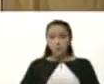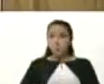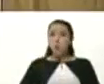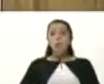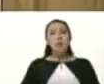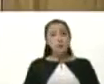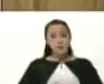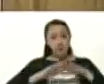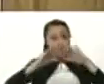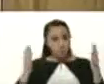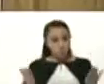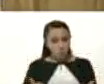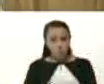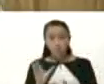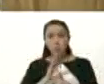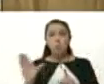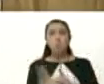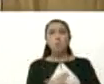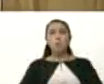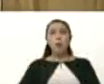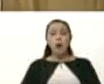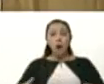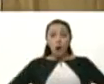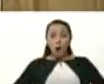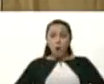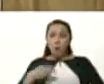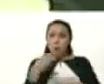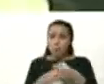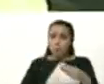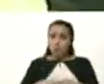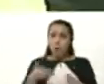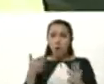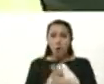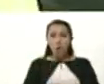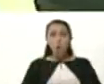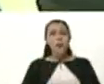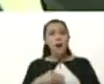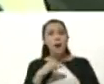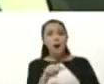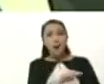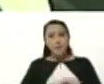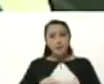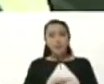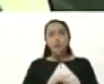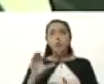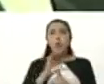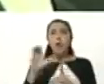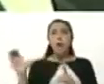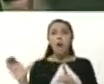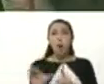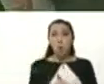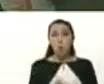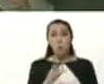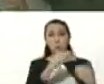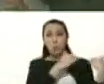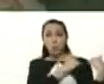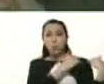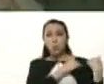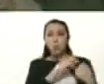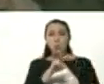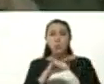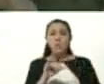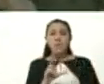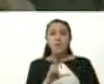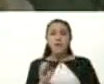humanidad, gracias pues al esfuerzo que se ha hecho desde el Centro de Diversidad Cultural, ministro Ernesto Villegas. Entonces voy a leer